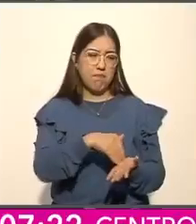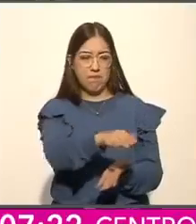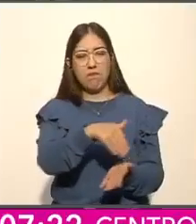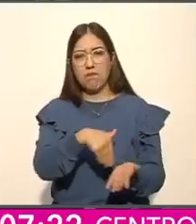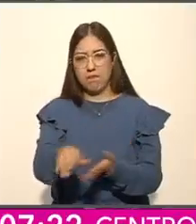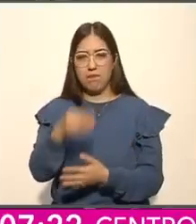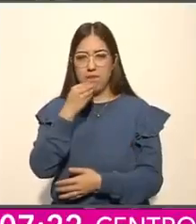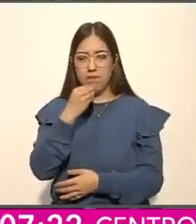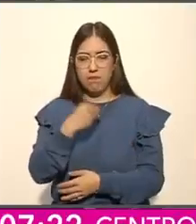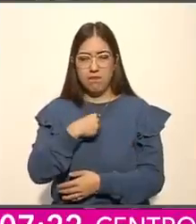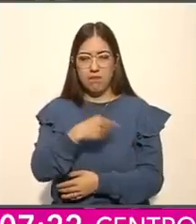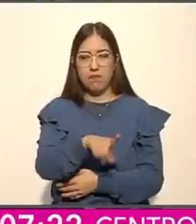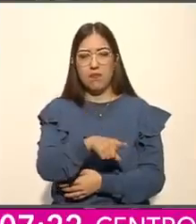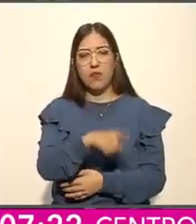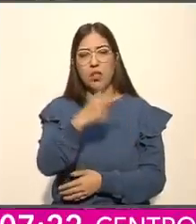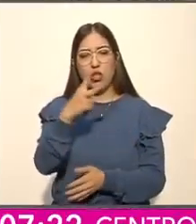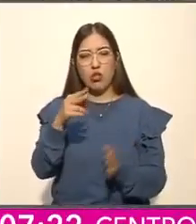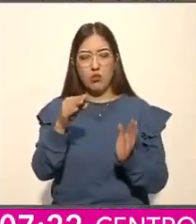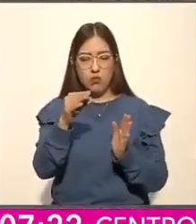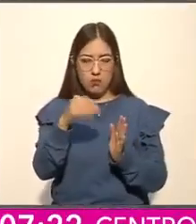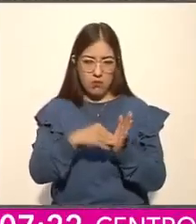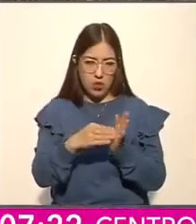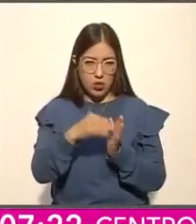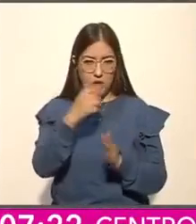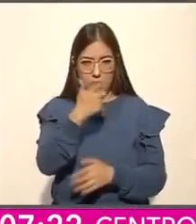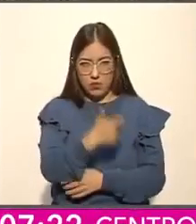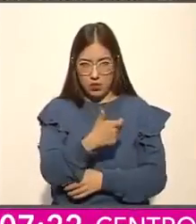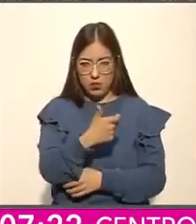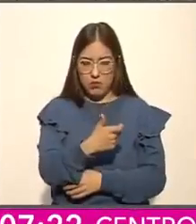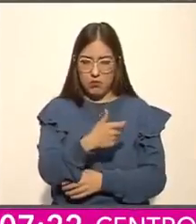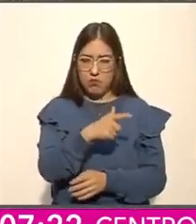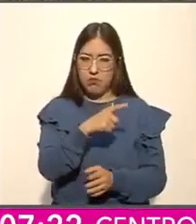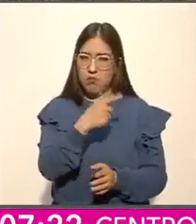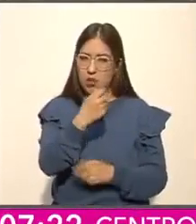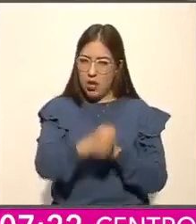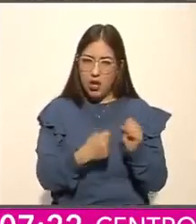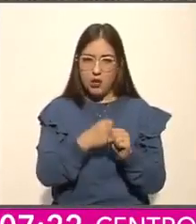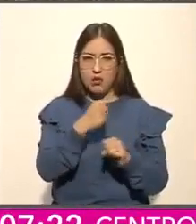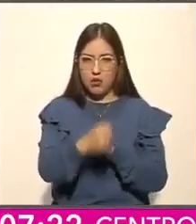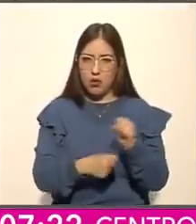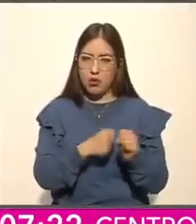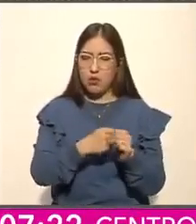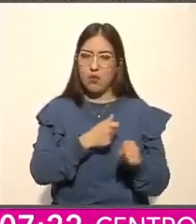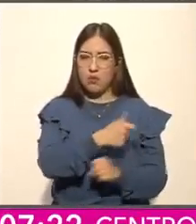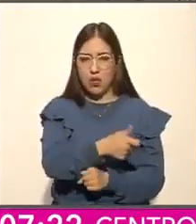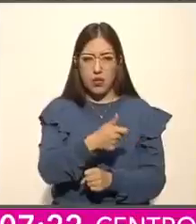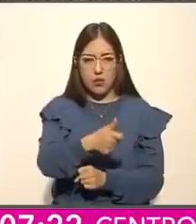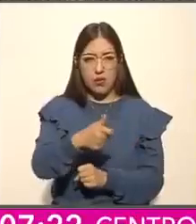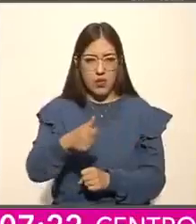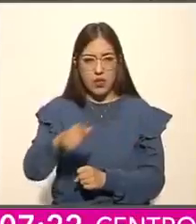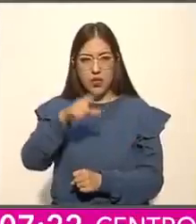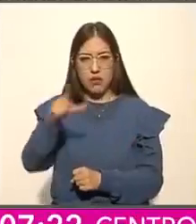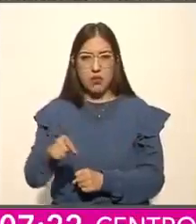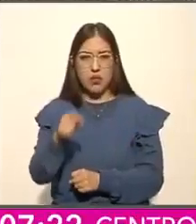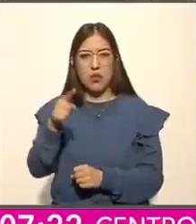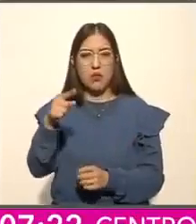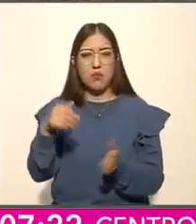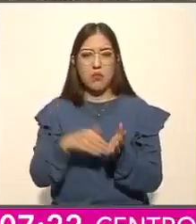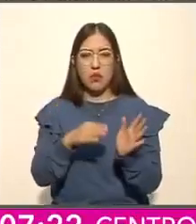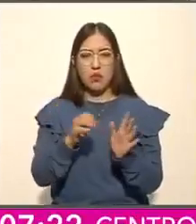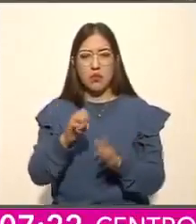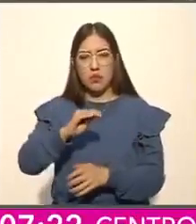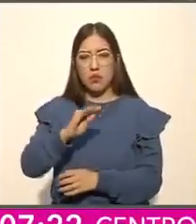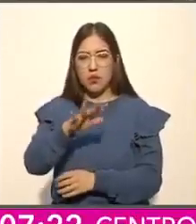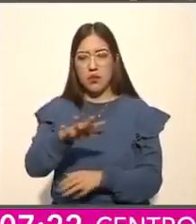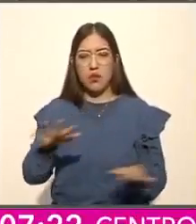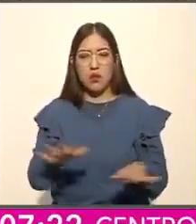una pensión anual de 2 millones de pesos. El 1 de enero de 1995 entraron en vigor los cambios